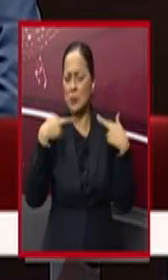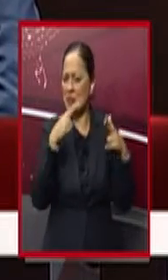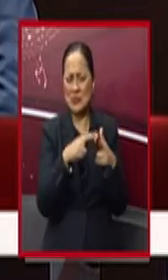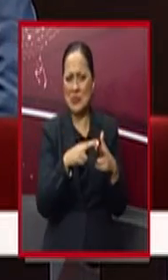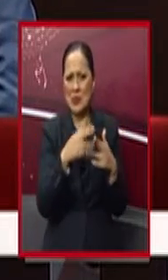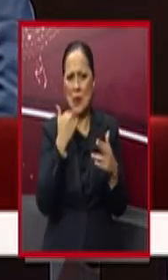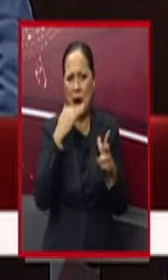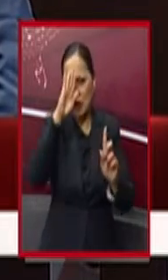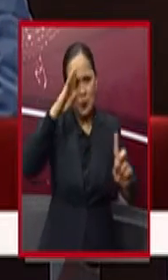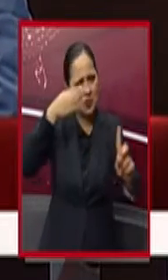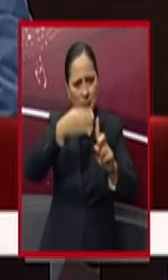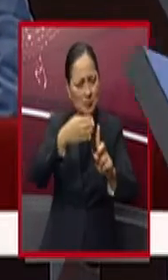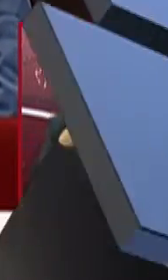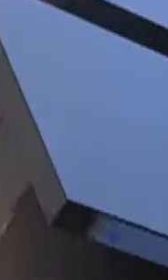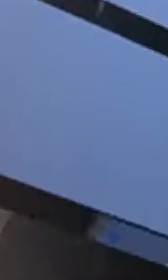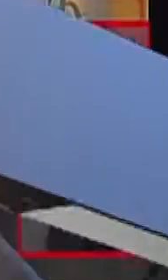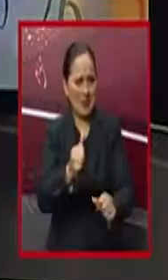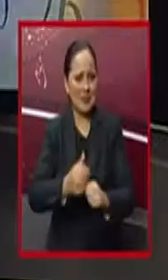docentes.